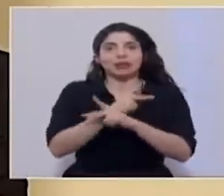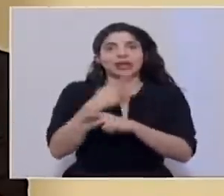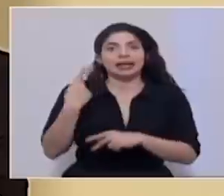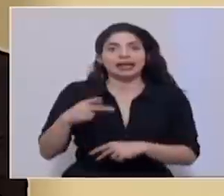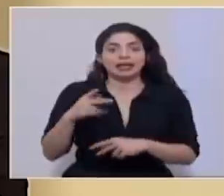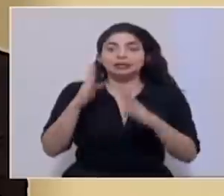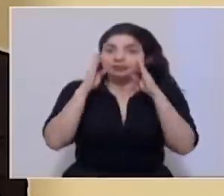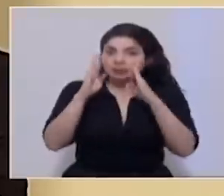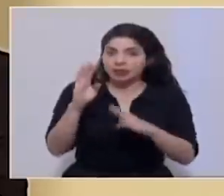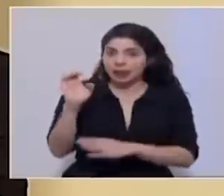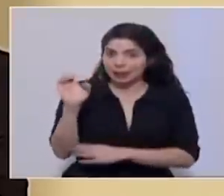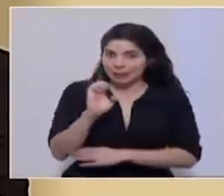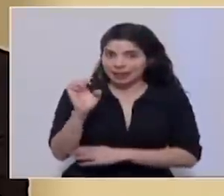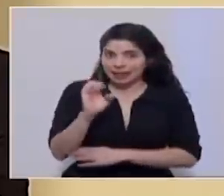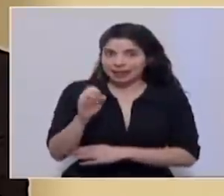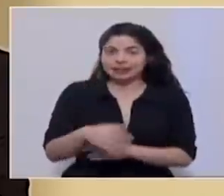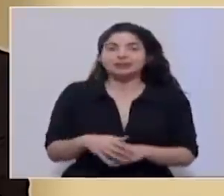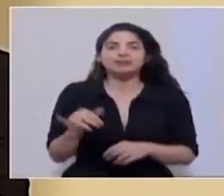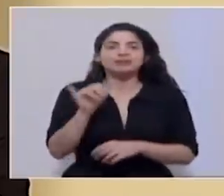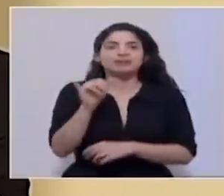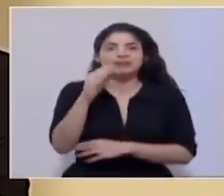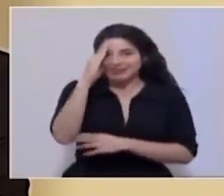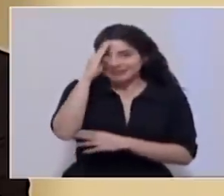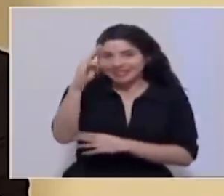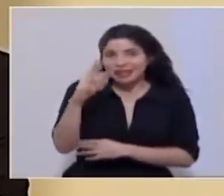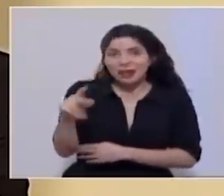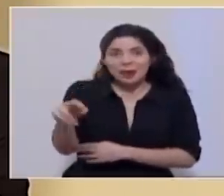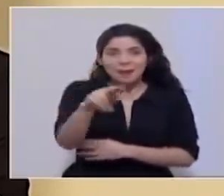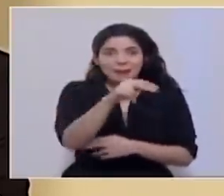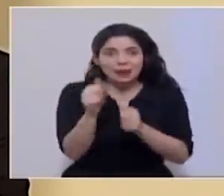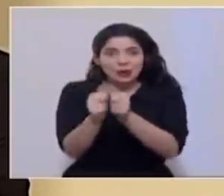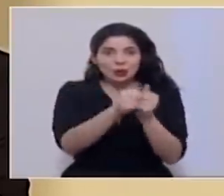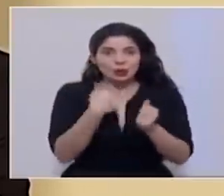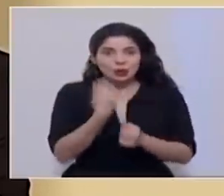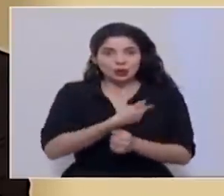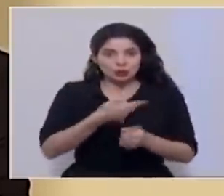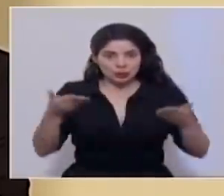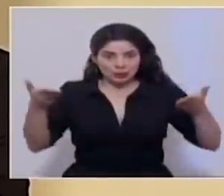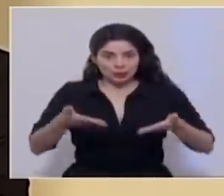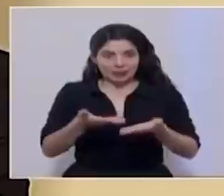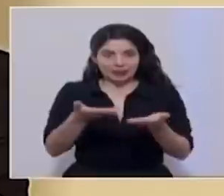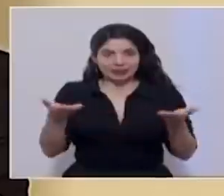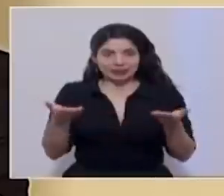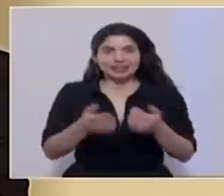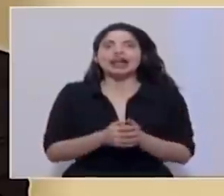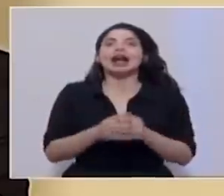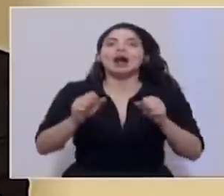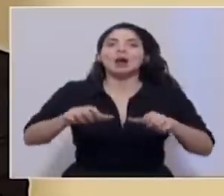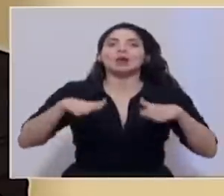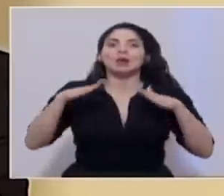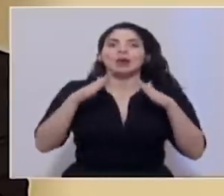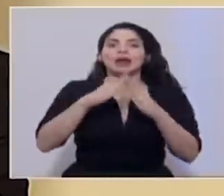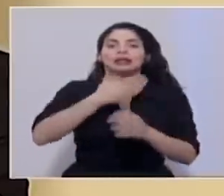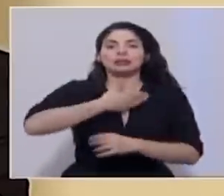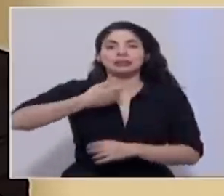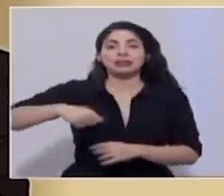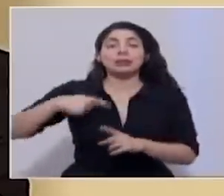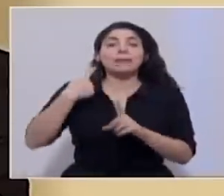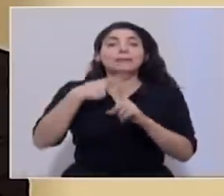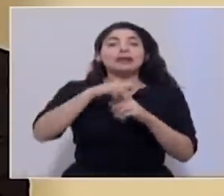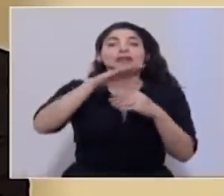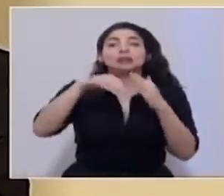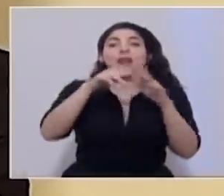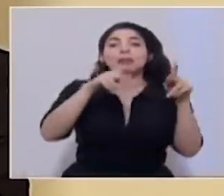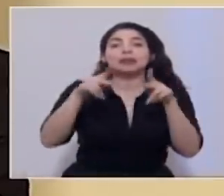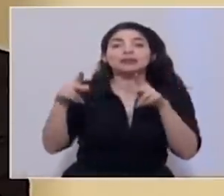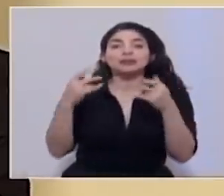y Atención de Emergencias. Saludamos también a los colegas que nos acompañan de manera presencial aquí en el auditorio de Casa Presidencial y a quienes nos siguen